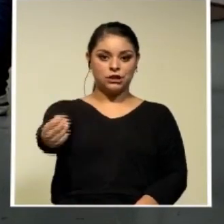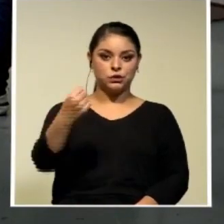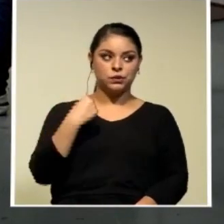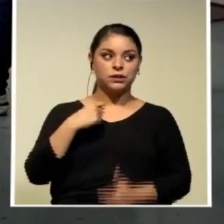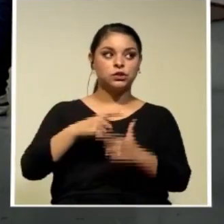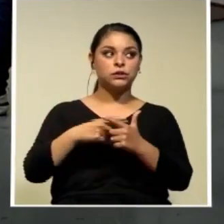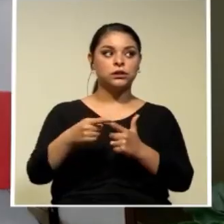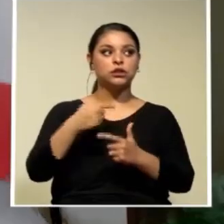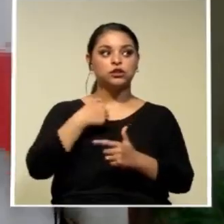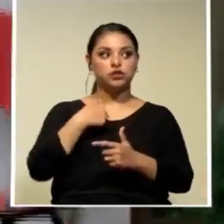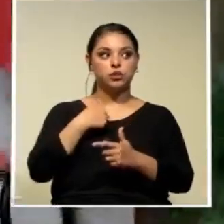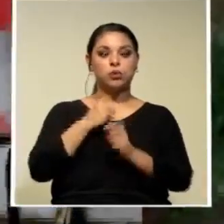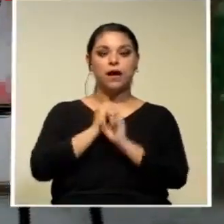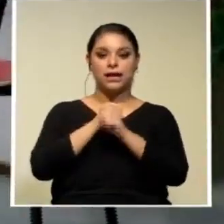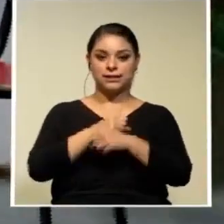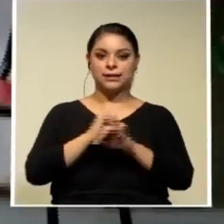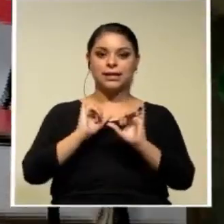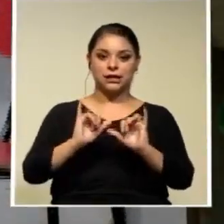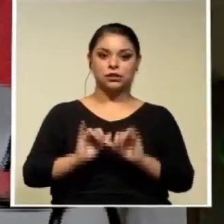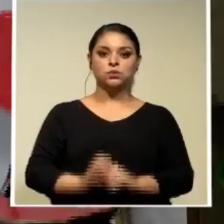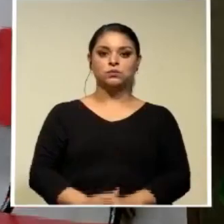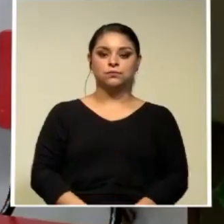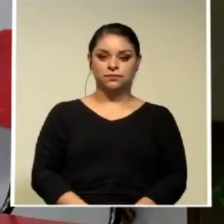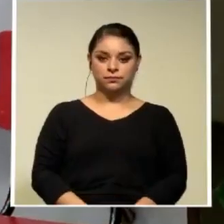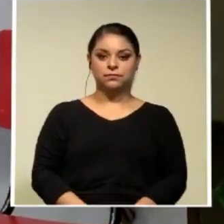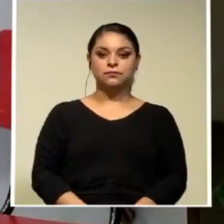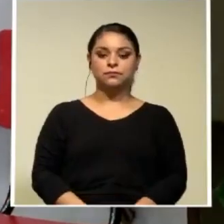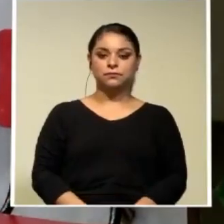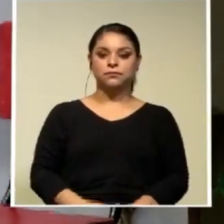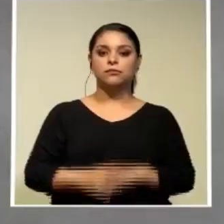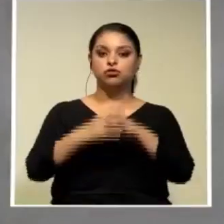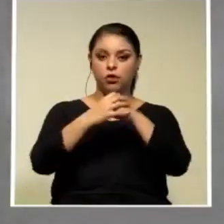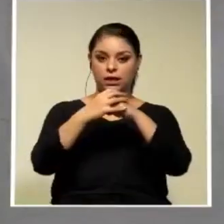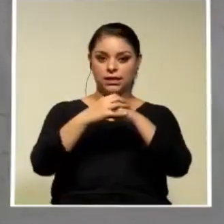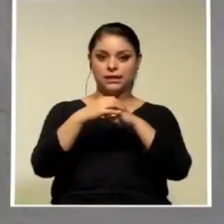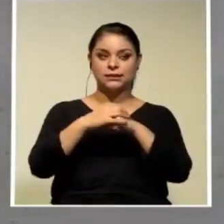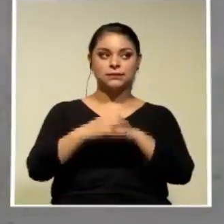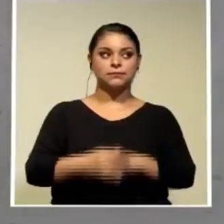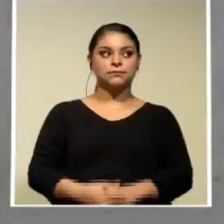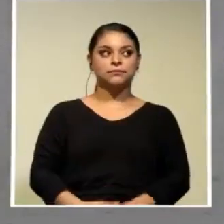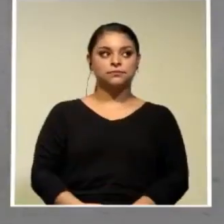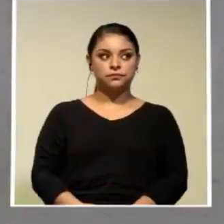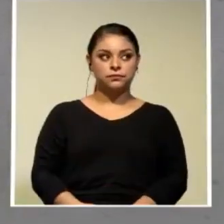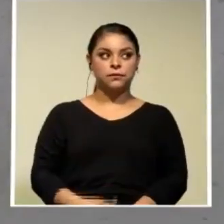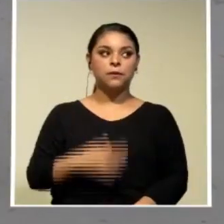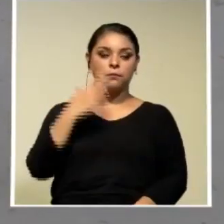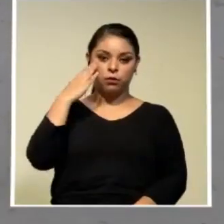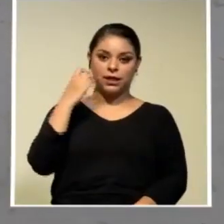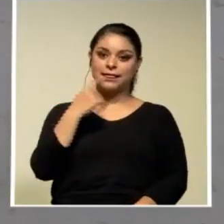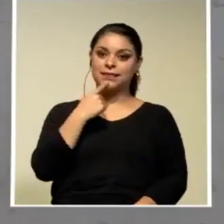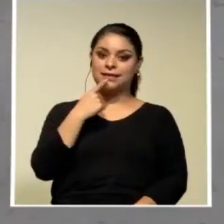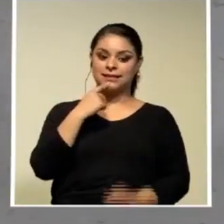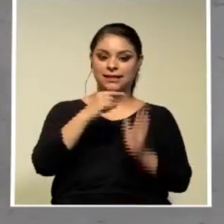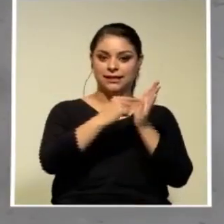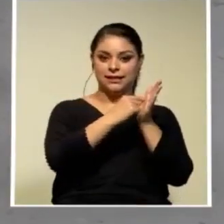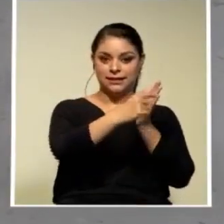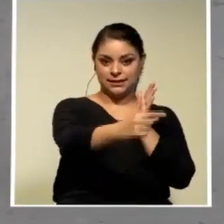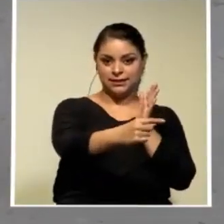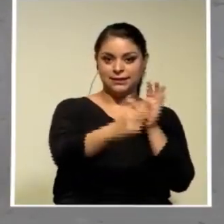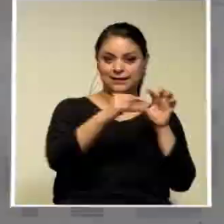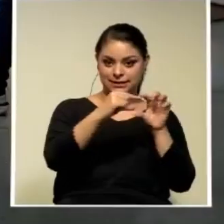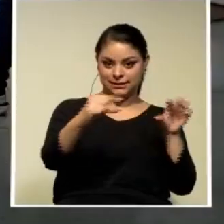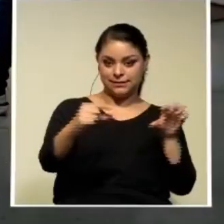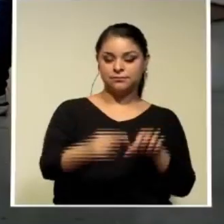yo voy a flexionar. Flexiona sus rodillas. Flexiono mis rodillas, porque eso es lo que dice la indicación de ese